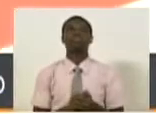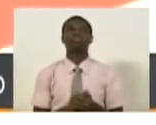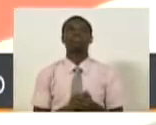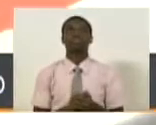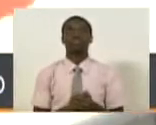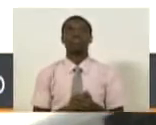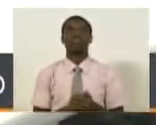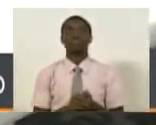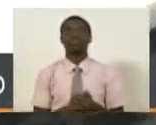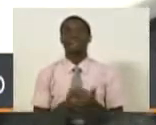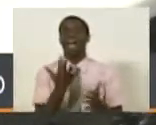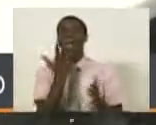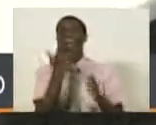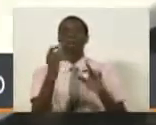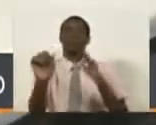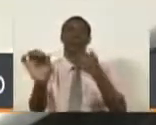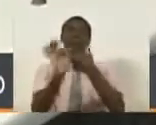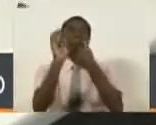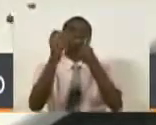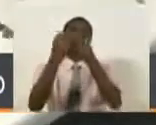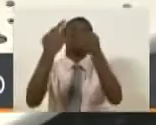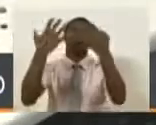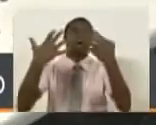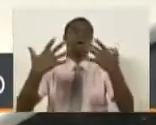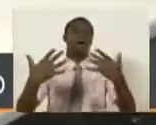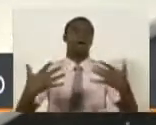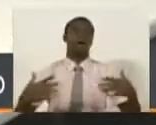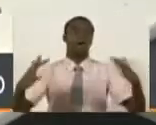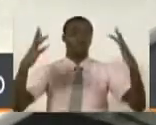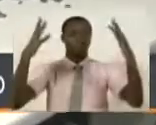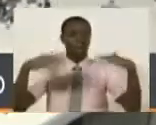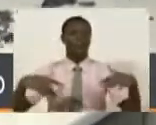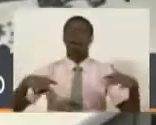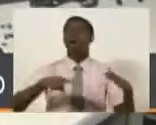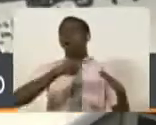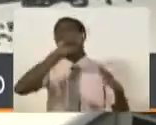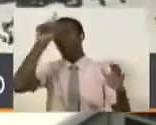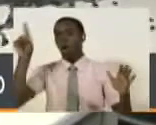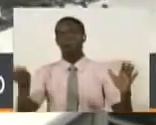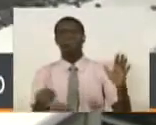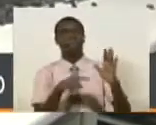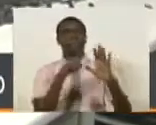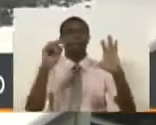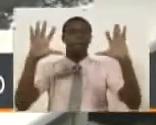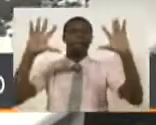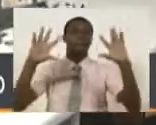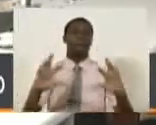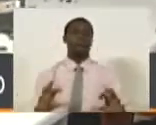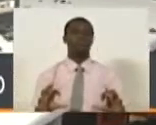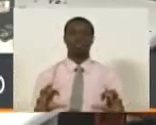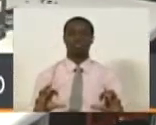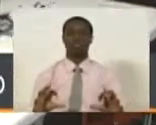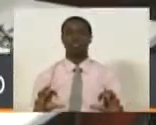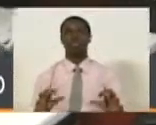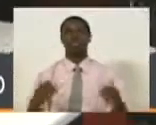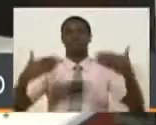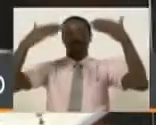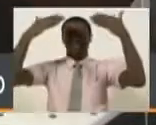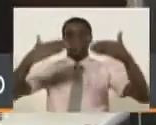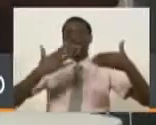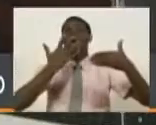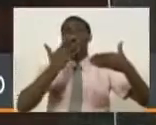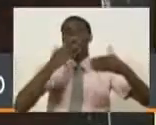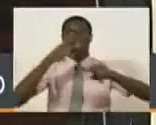donde impactó y prácticamente se vino completa todo lo que fue la lámina de